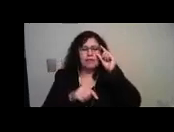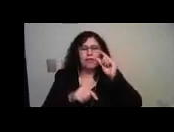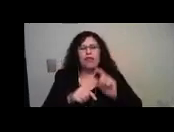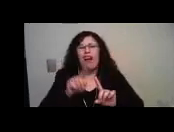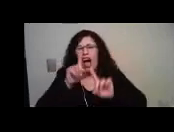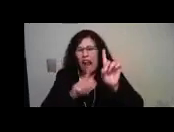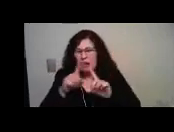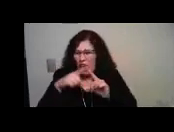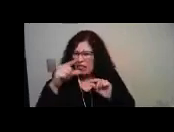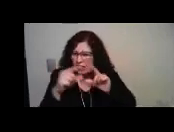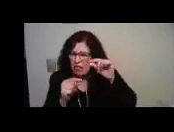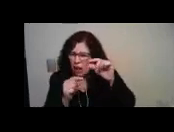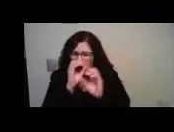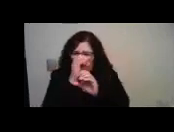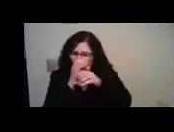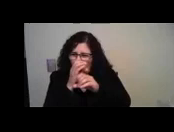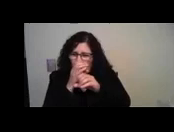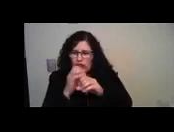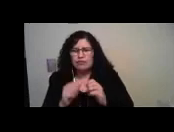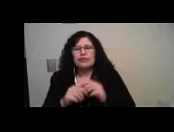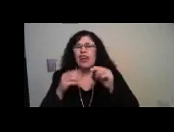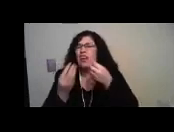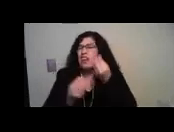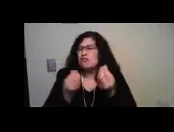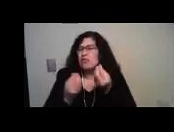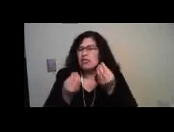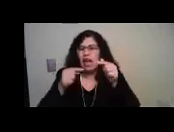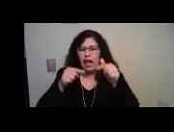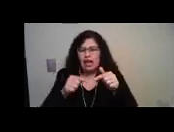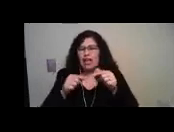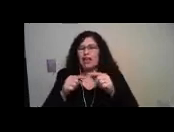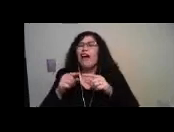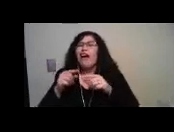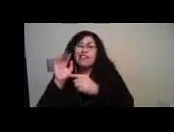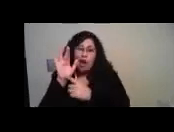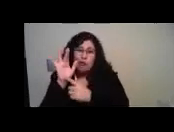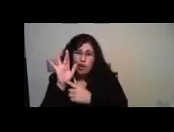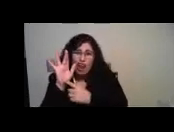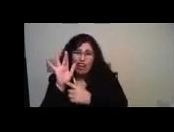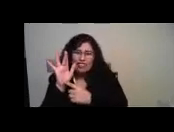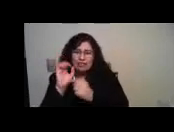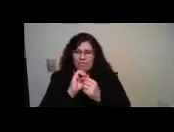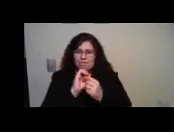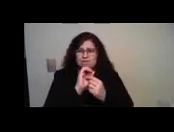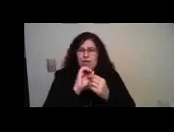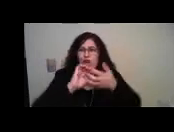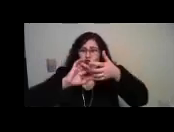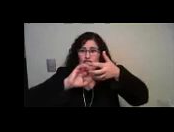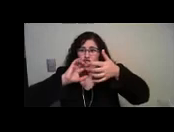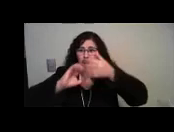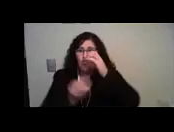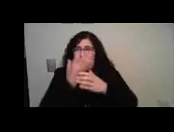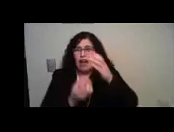las mejoras funcionales tienen que ver con los procesos de neuroplasticidad neuronal que les referí hace algunas clases atrás,